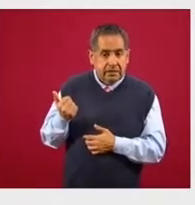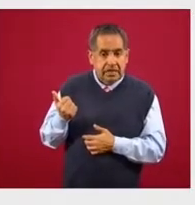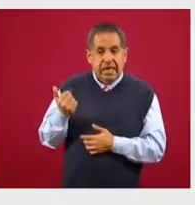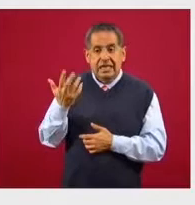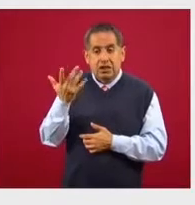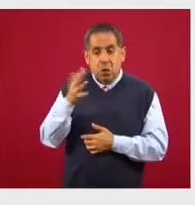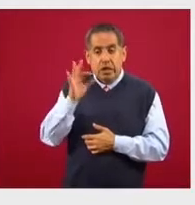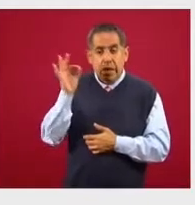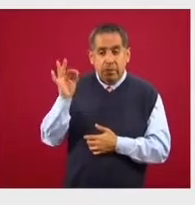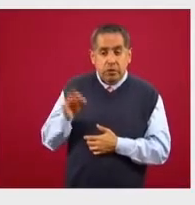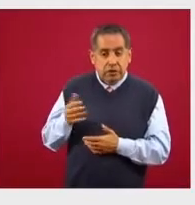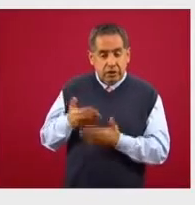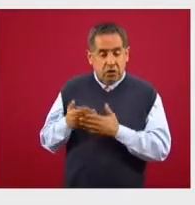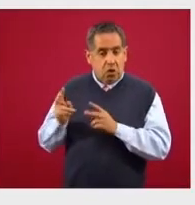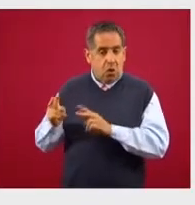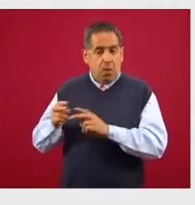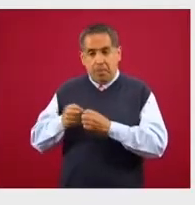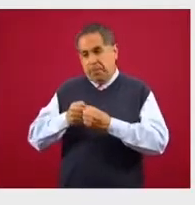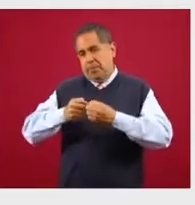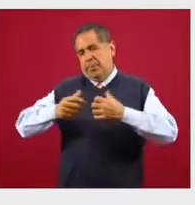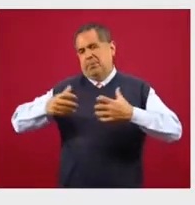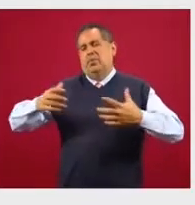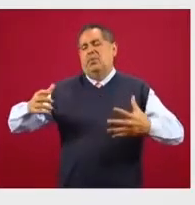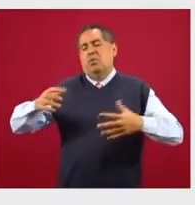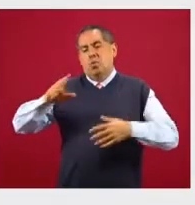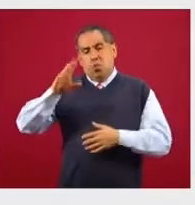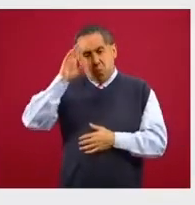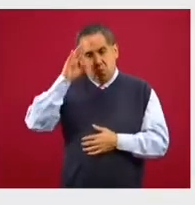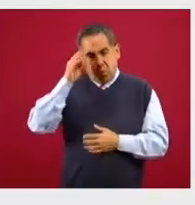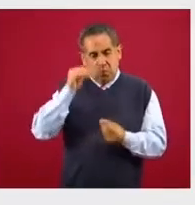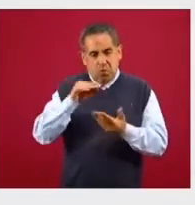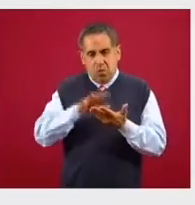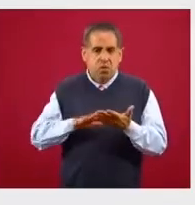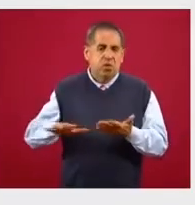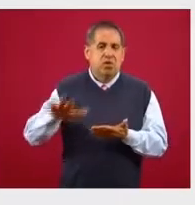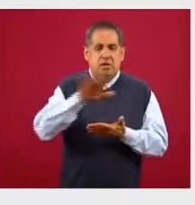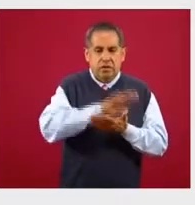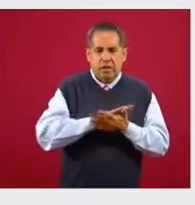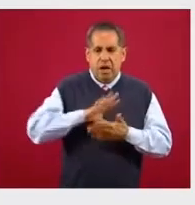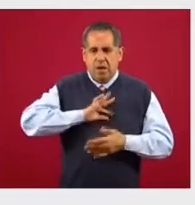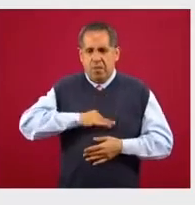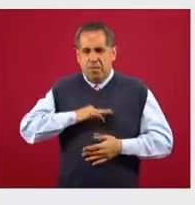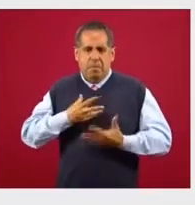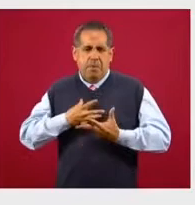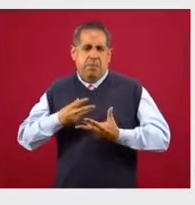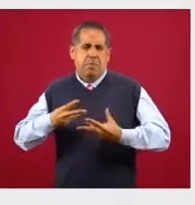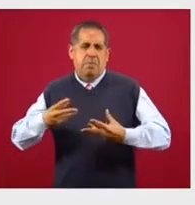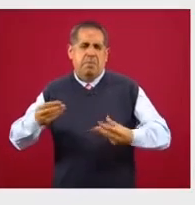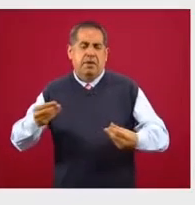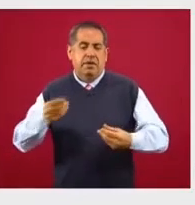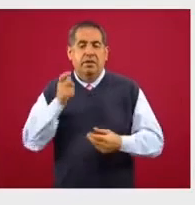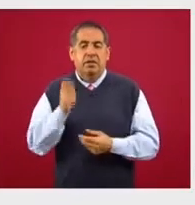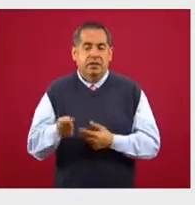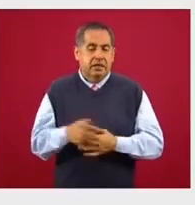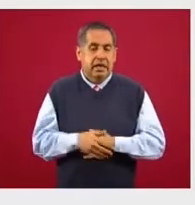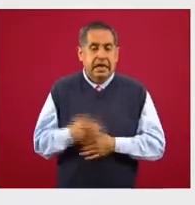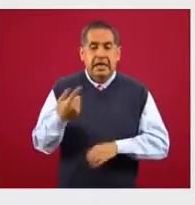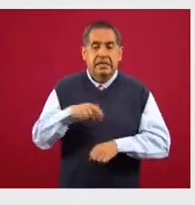el 50% de los municipios en la localidad, ya aquí se intensifica un poco más la transmisión. Y aquí a partir de la